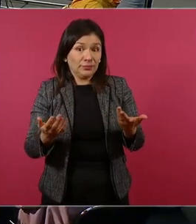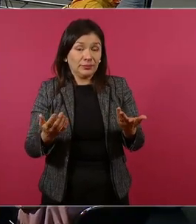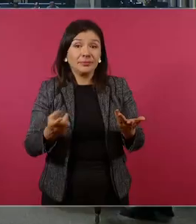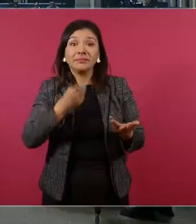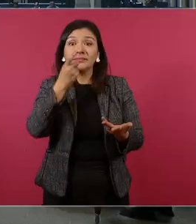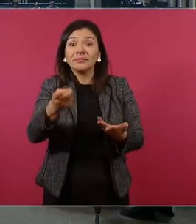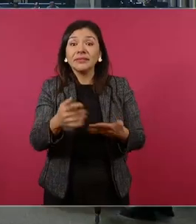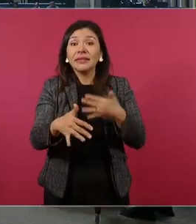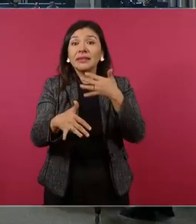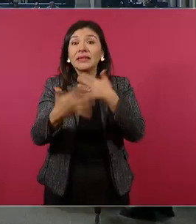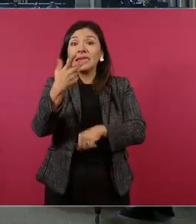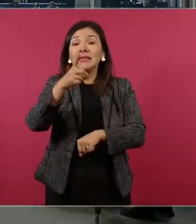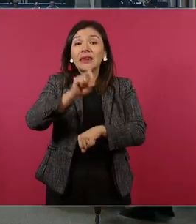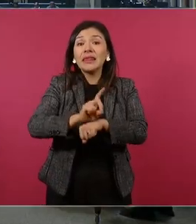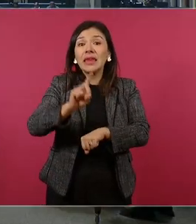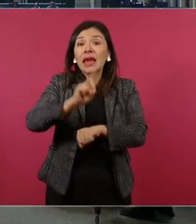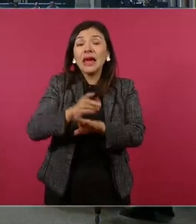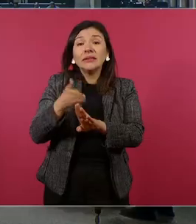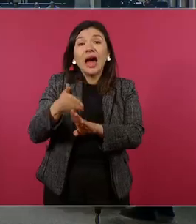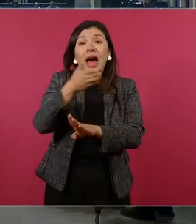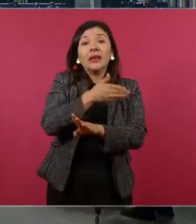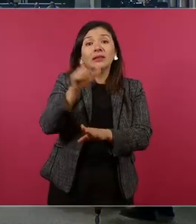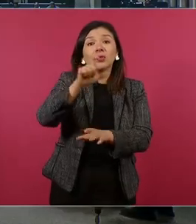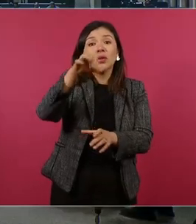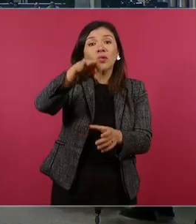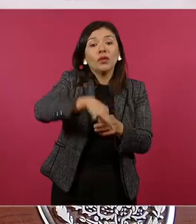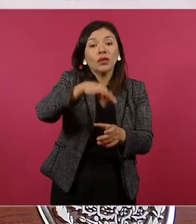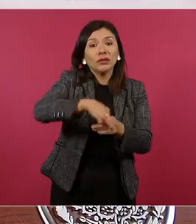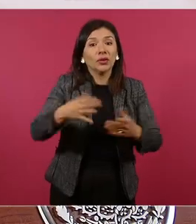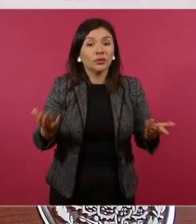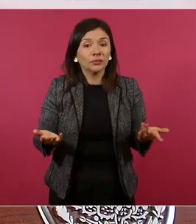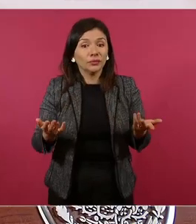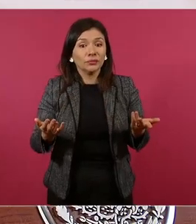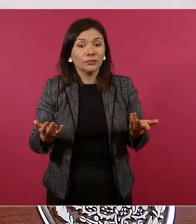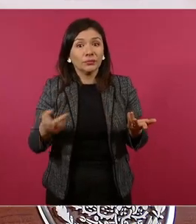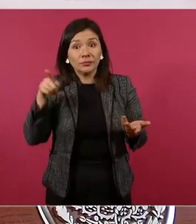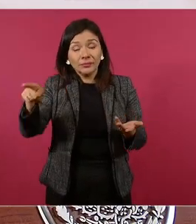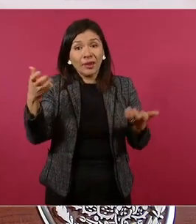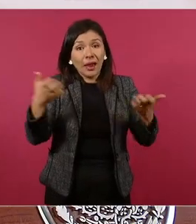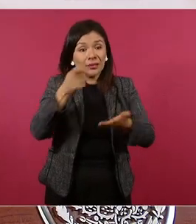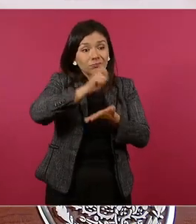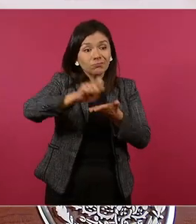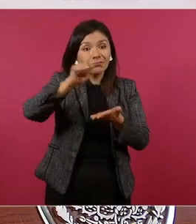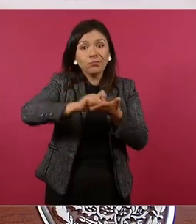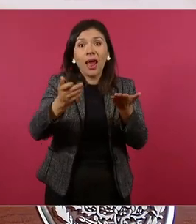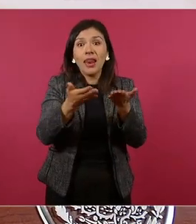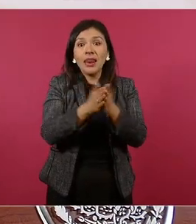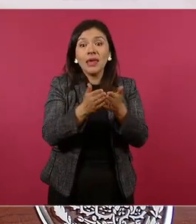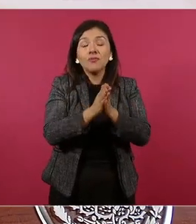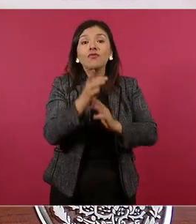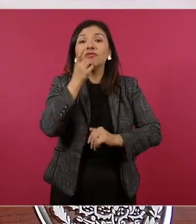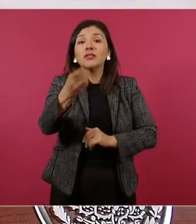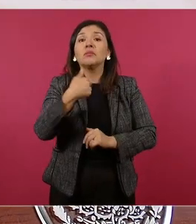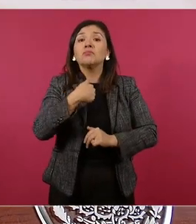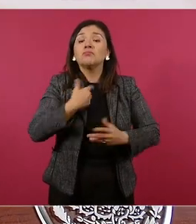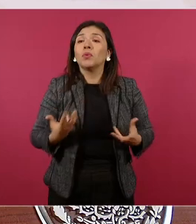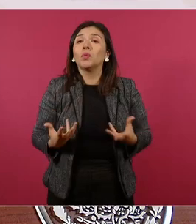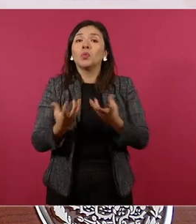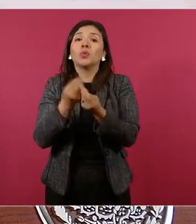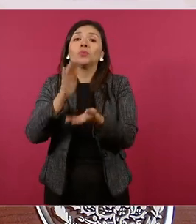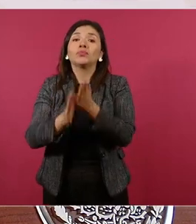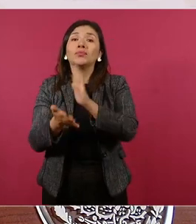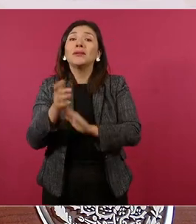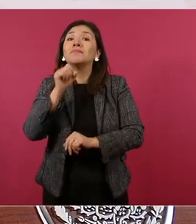días digo 15 días antes de la elección escribió un libro de que estaba yo metido con en